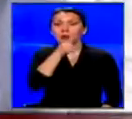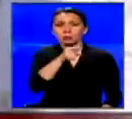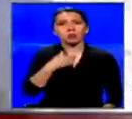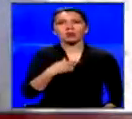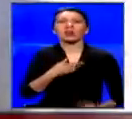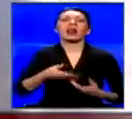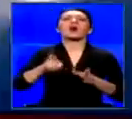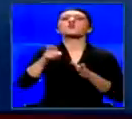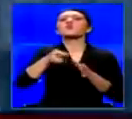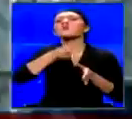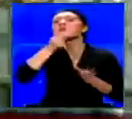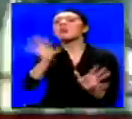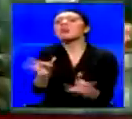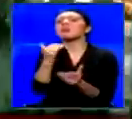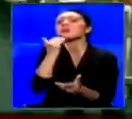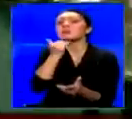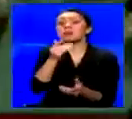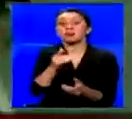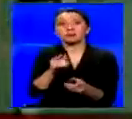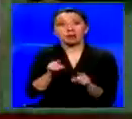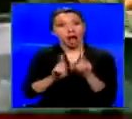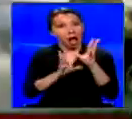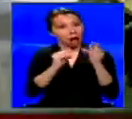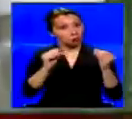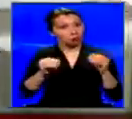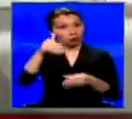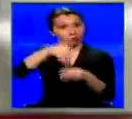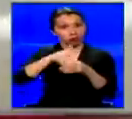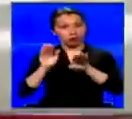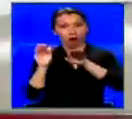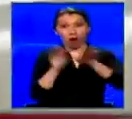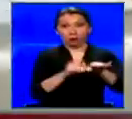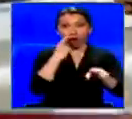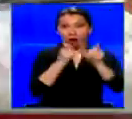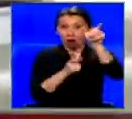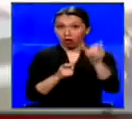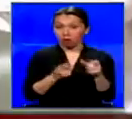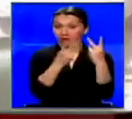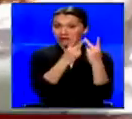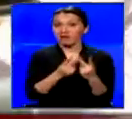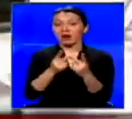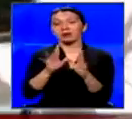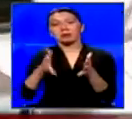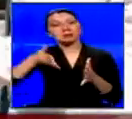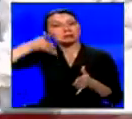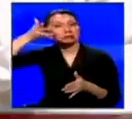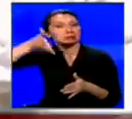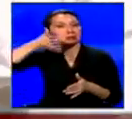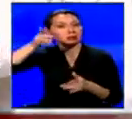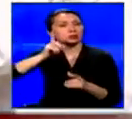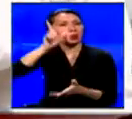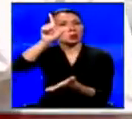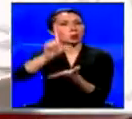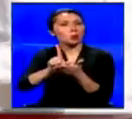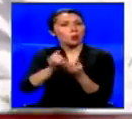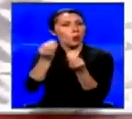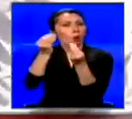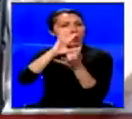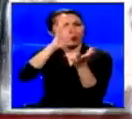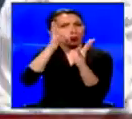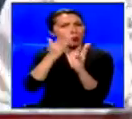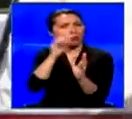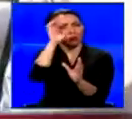Era un simple notero. ¿Para dónde va? Para muchos de aquellos que votaron por este personaje, estos viajes a supuestos seminarios en destinos paradisíacos del mundo